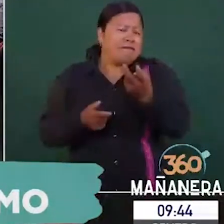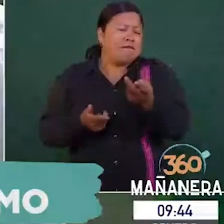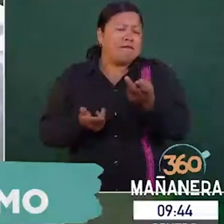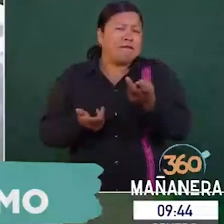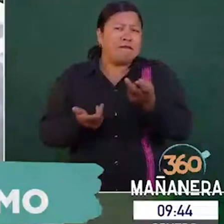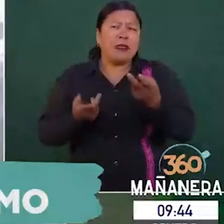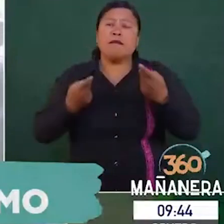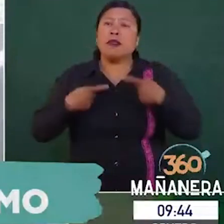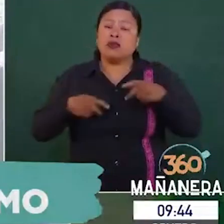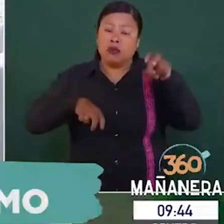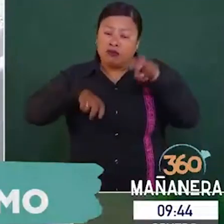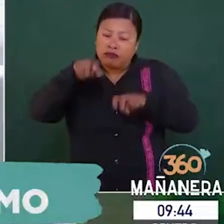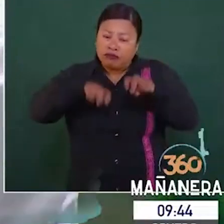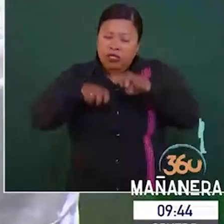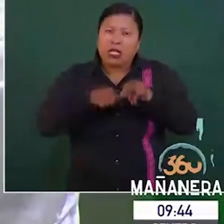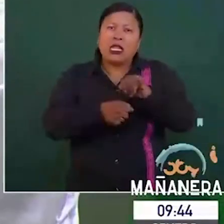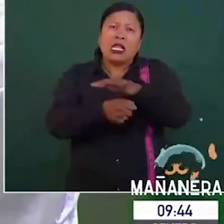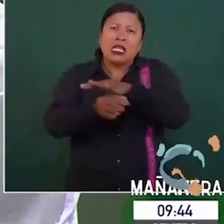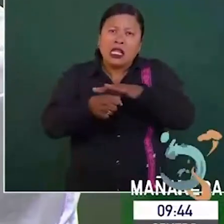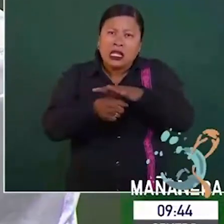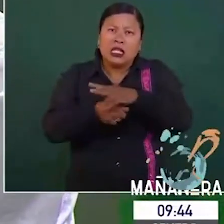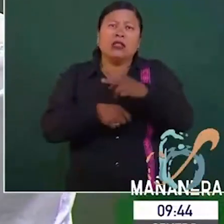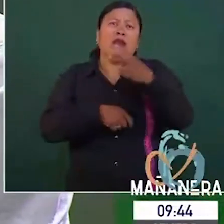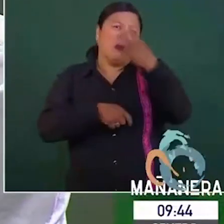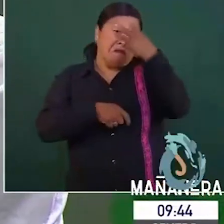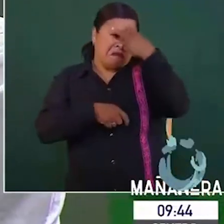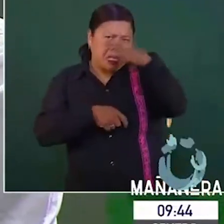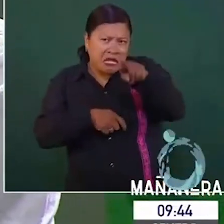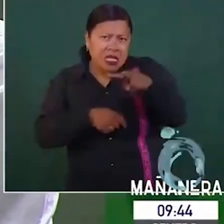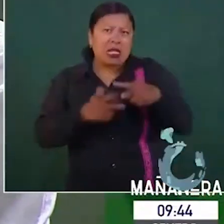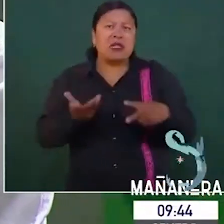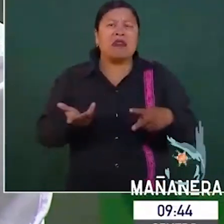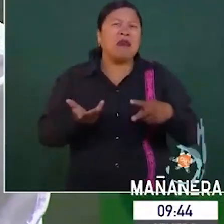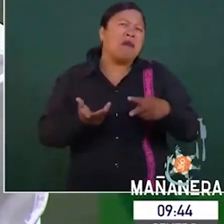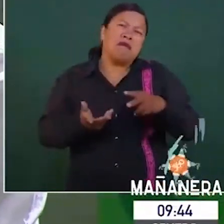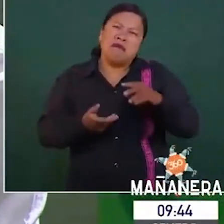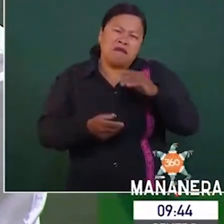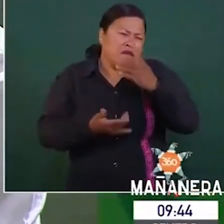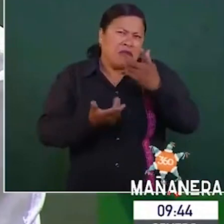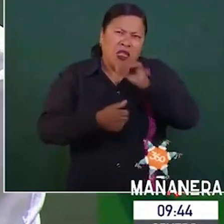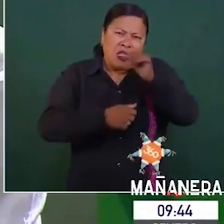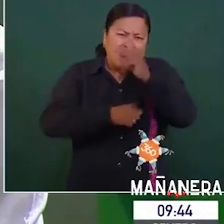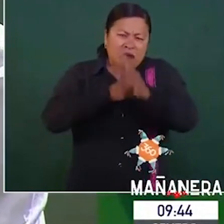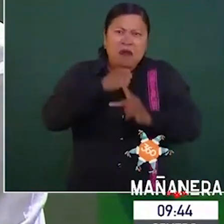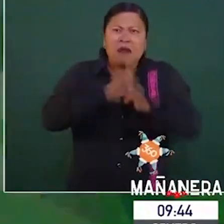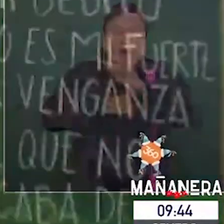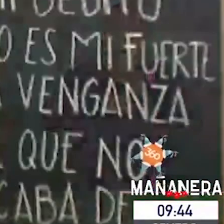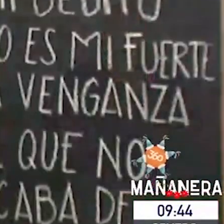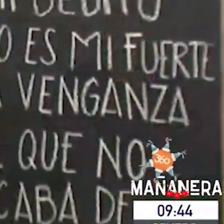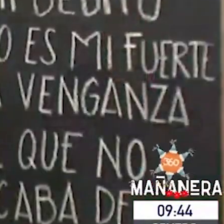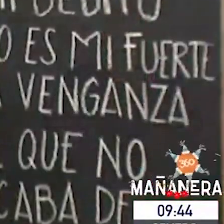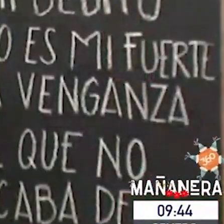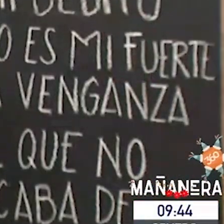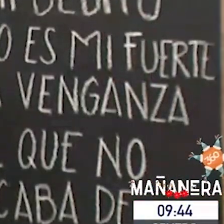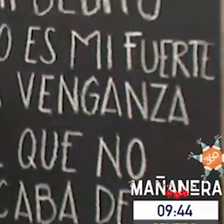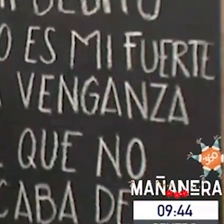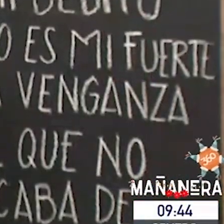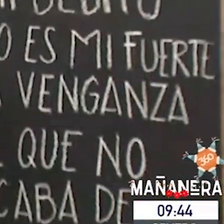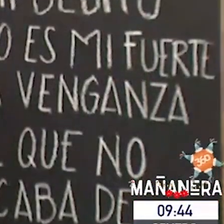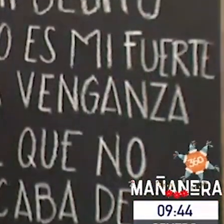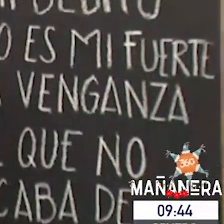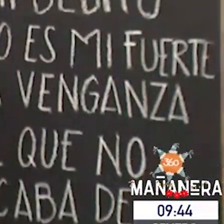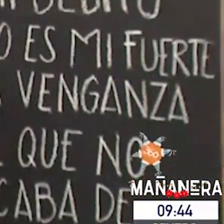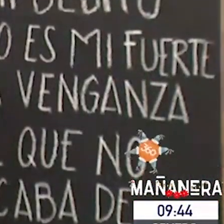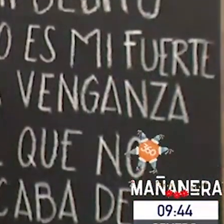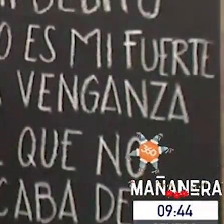los pasajeros del Istmo, de México, del extranjero puedan usar el tren. Bueno, para entender